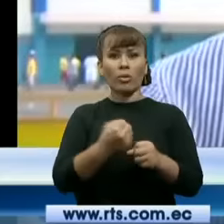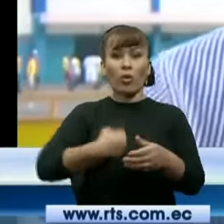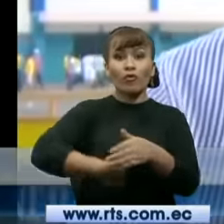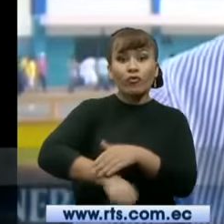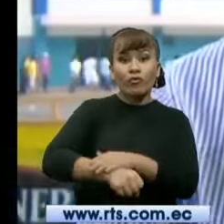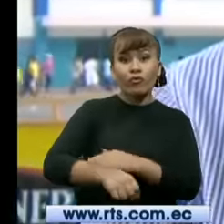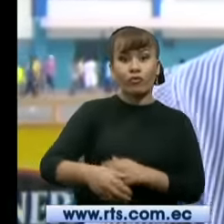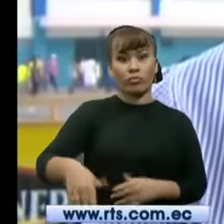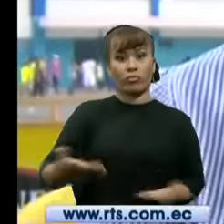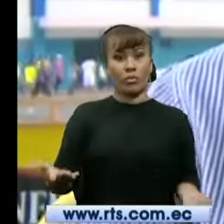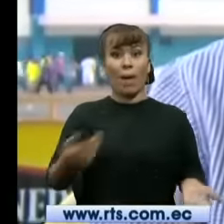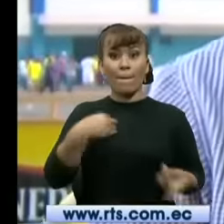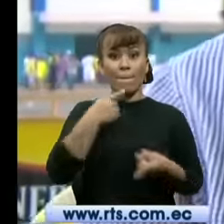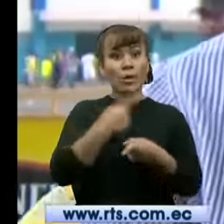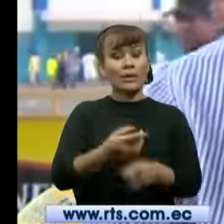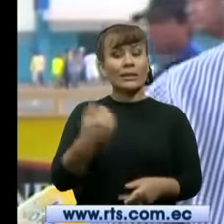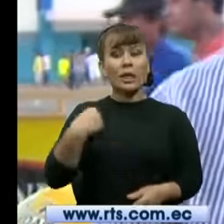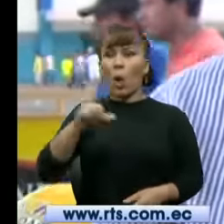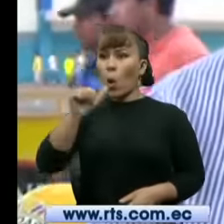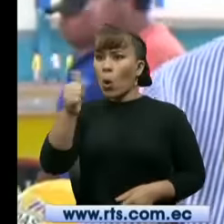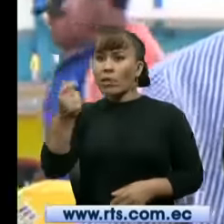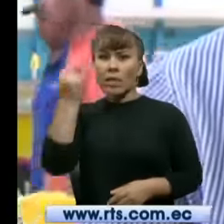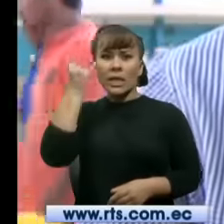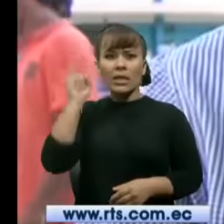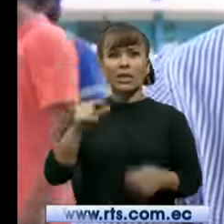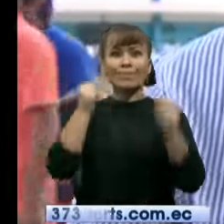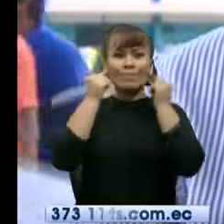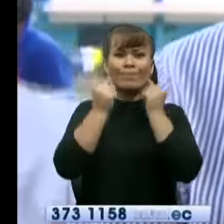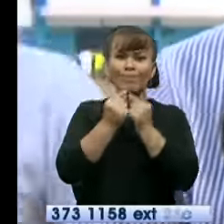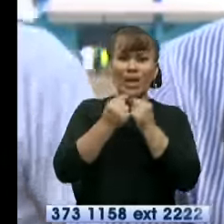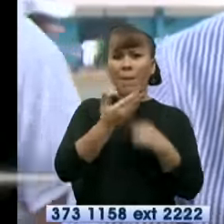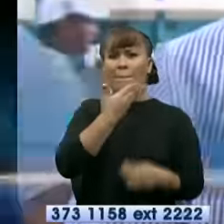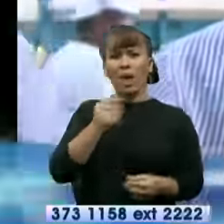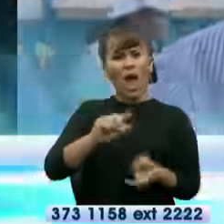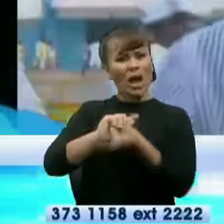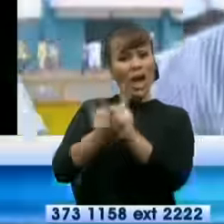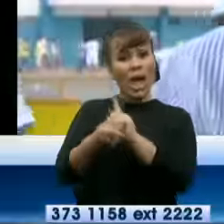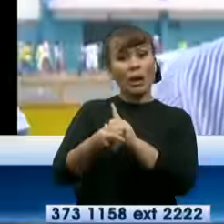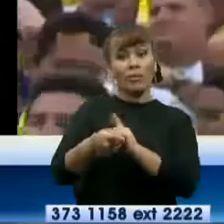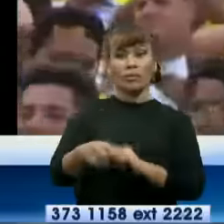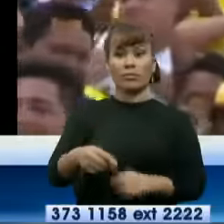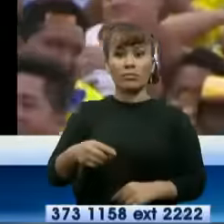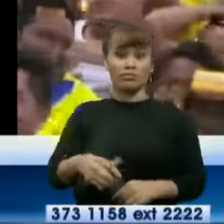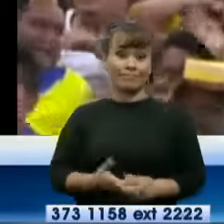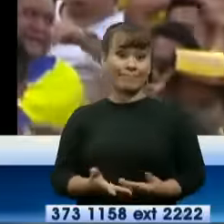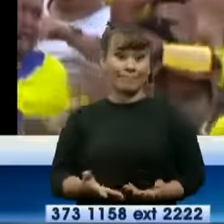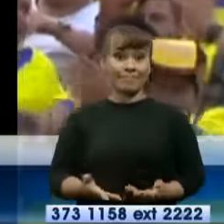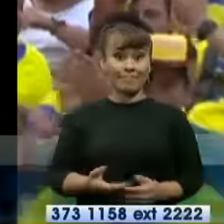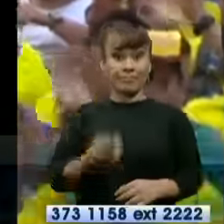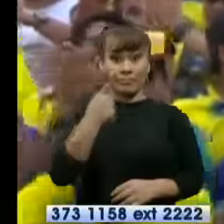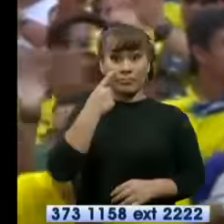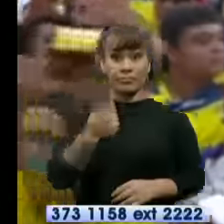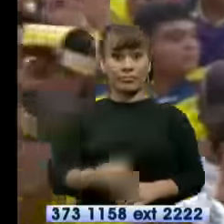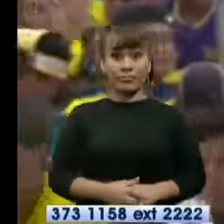Entonces tenemos que buscar otra estrategia o otros jugadores que nos den la oportunidad de seguir jugando. Informó Julio César Saona.